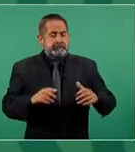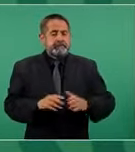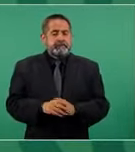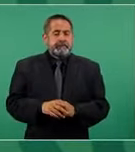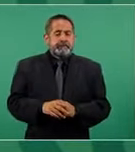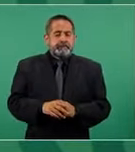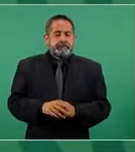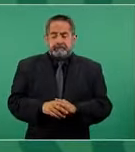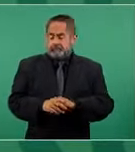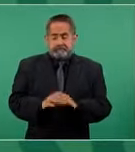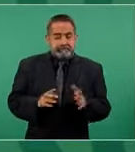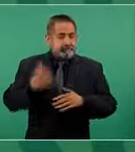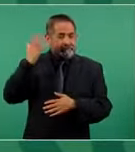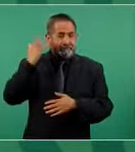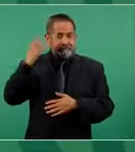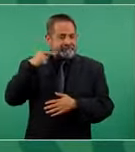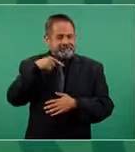quedó